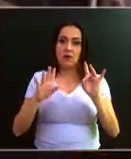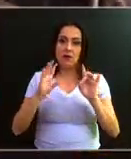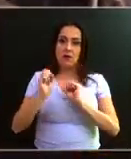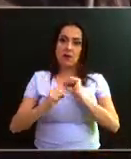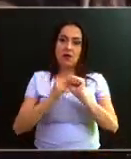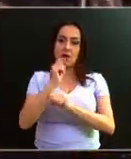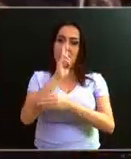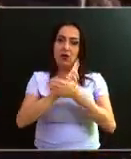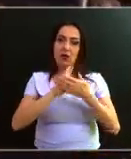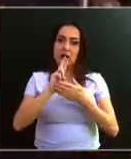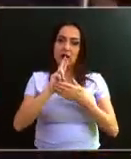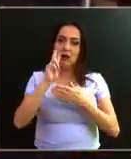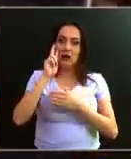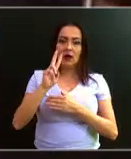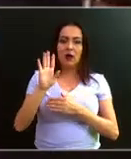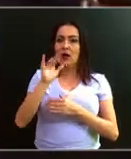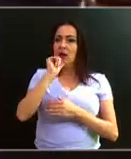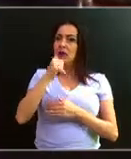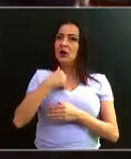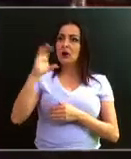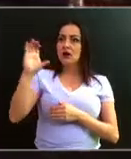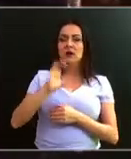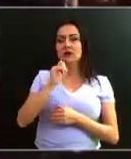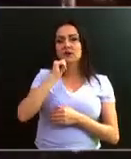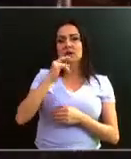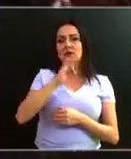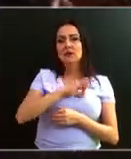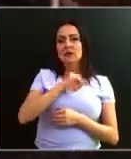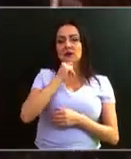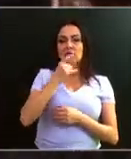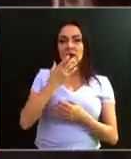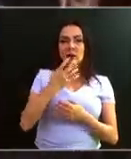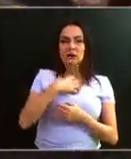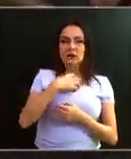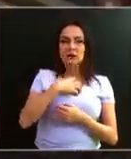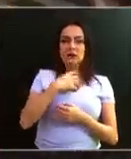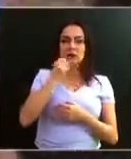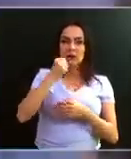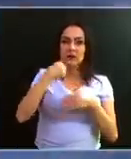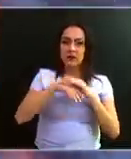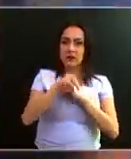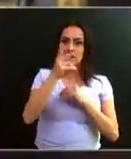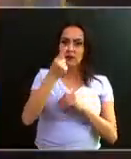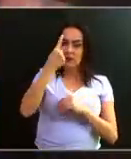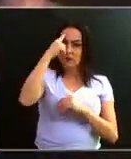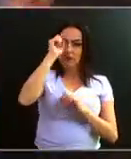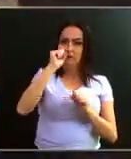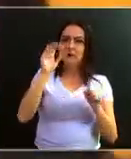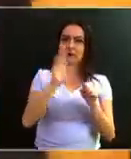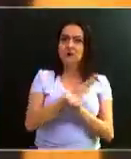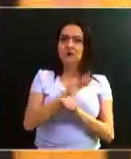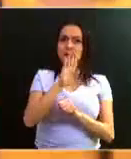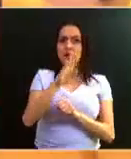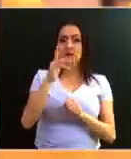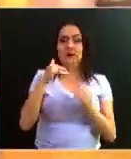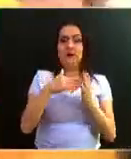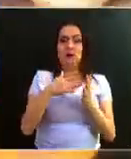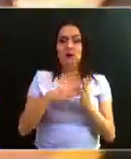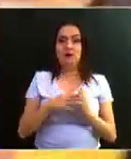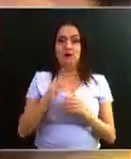años universitarios que veíamos que no tienen ingresos propios y que podrían acceder a ese dinero para completar sus